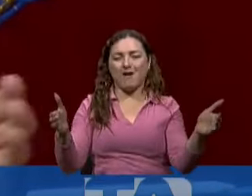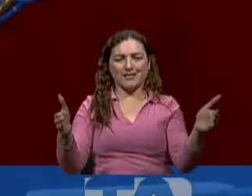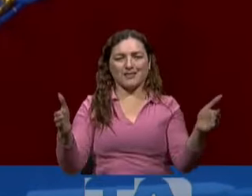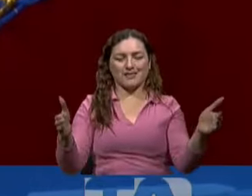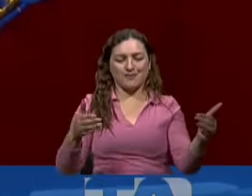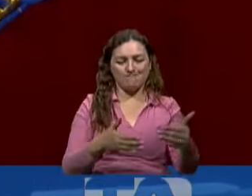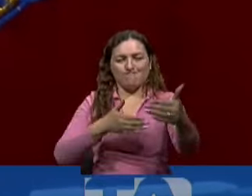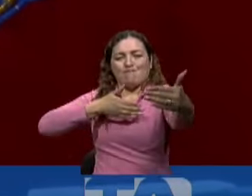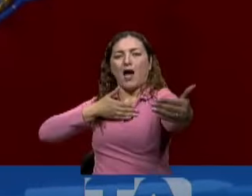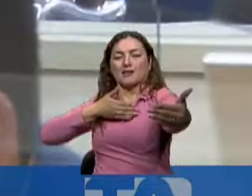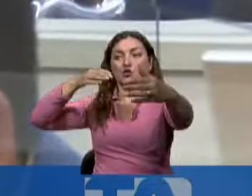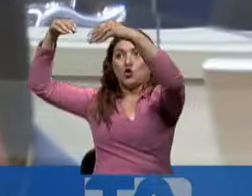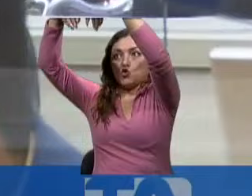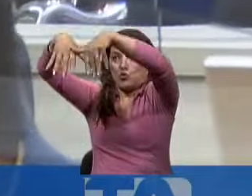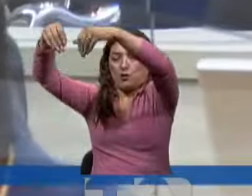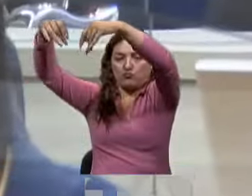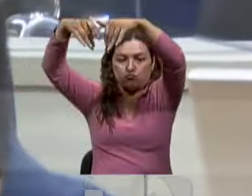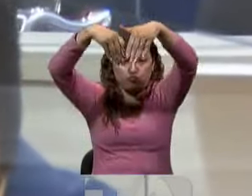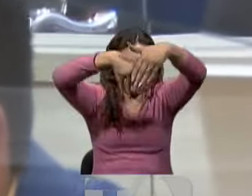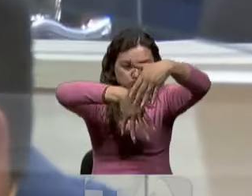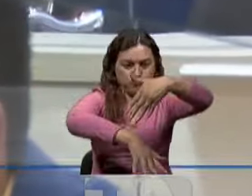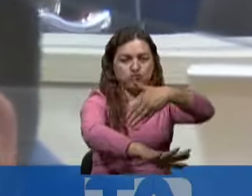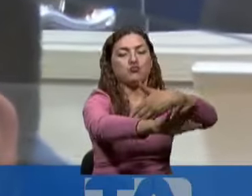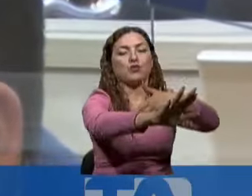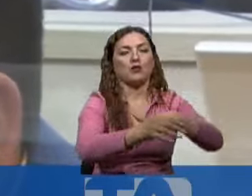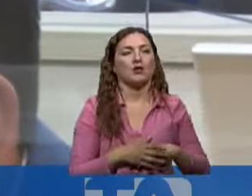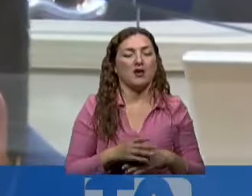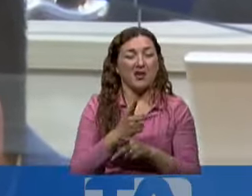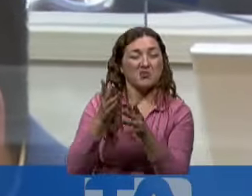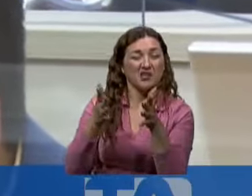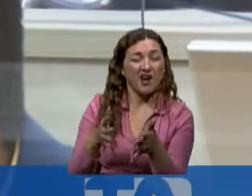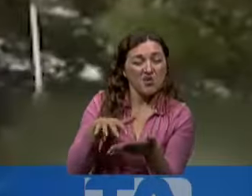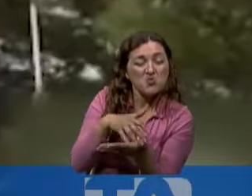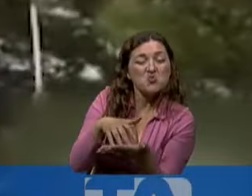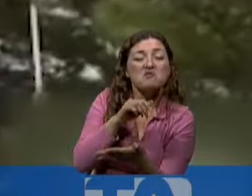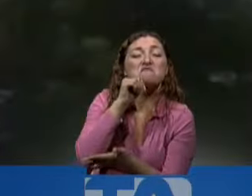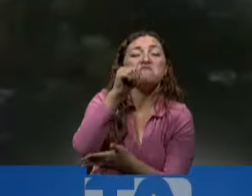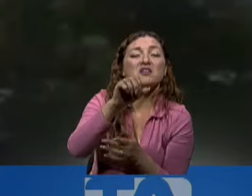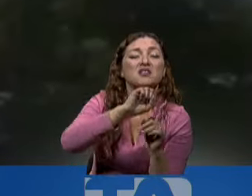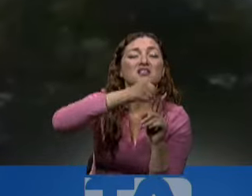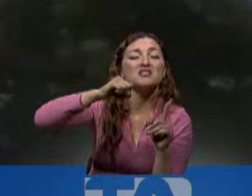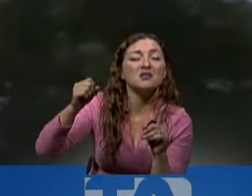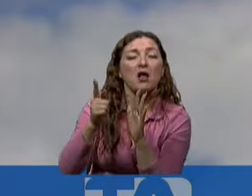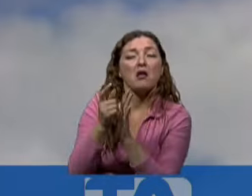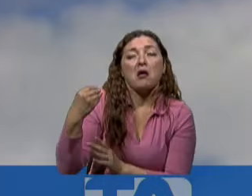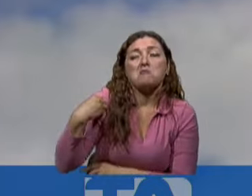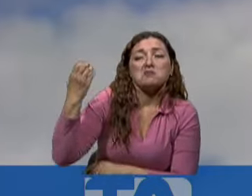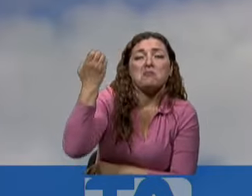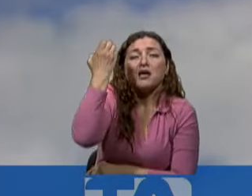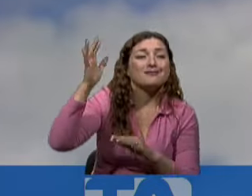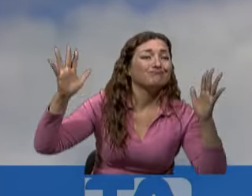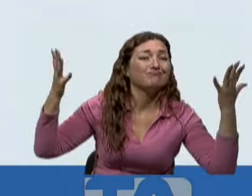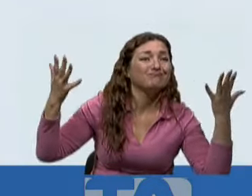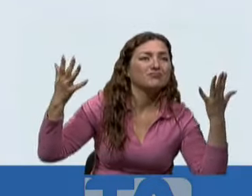captación de aguas en la zona del Tejado. Entre los cuestionamientos de los concejales destacó el tema de la falta de un sistema de alerta temprana y el